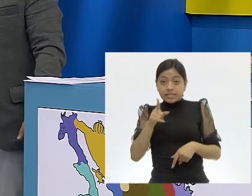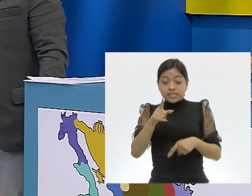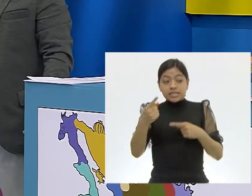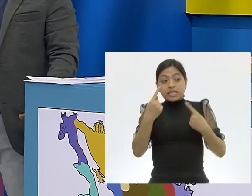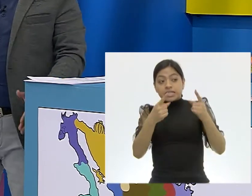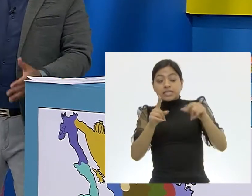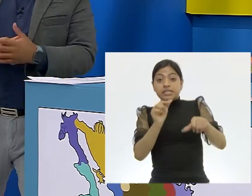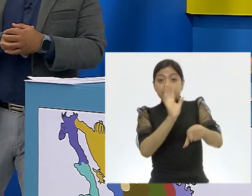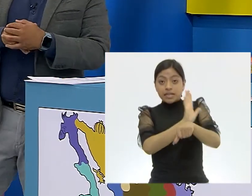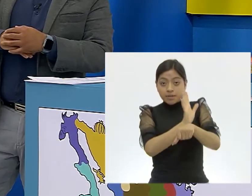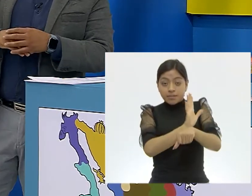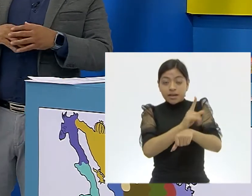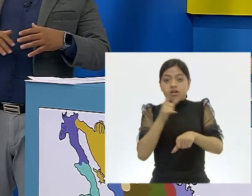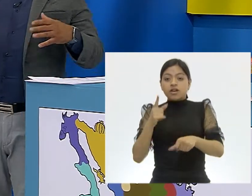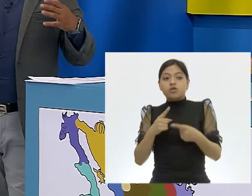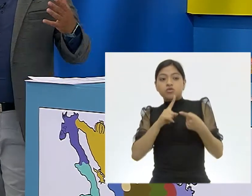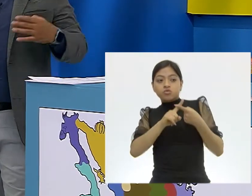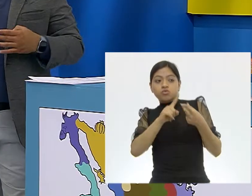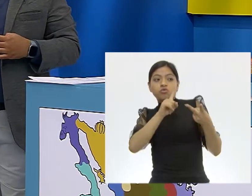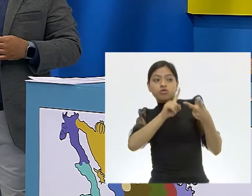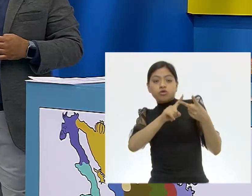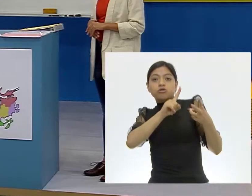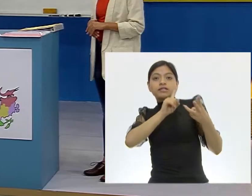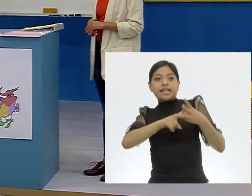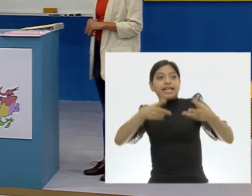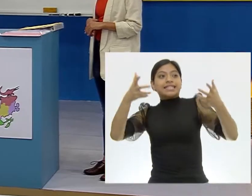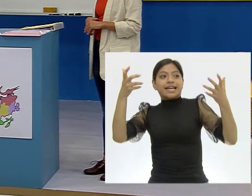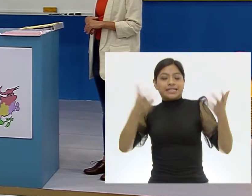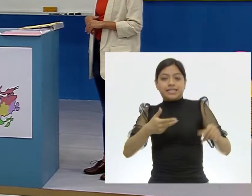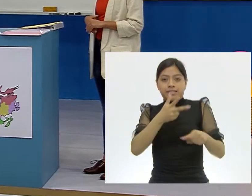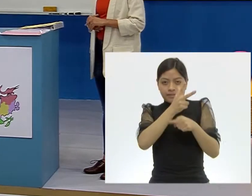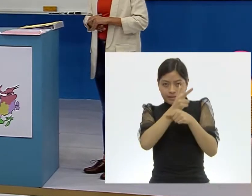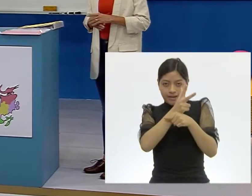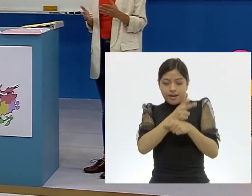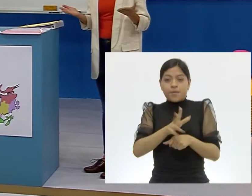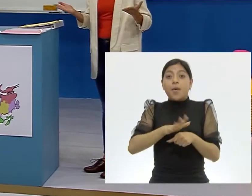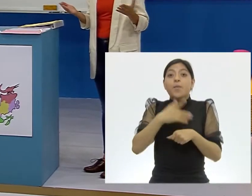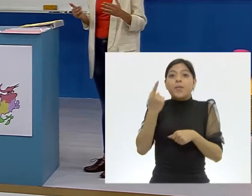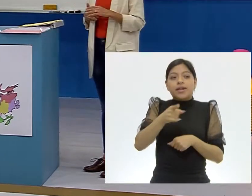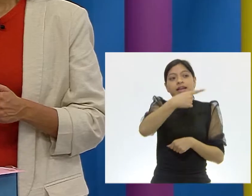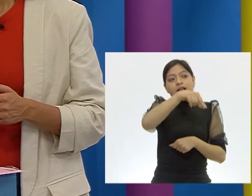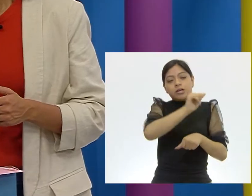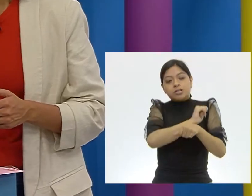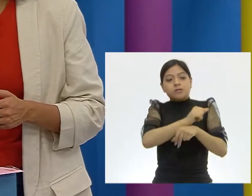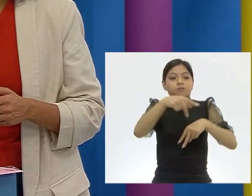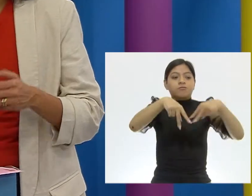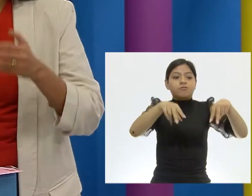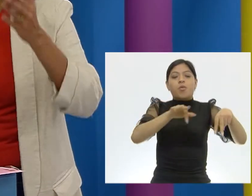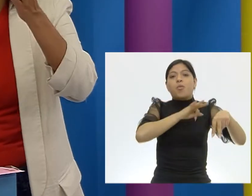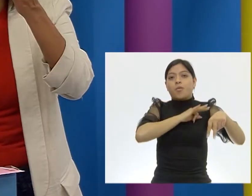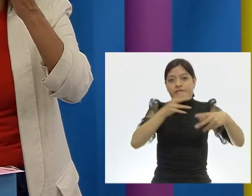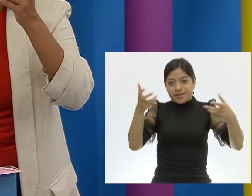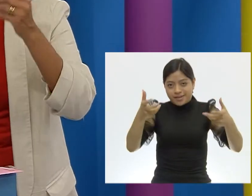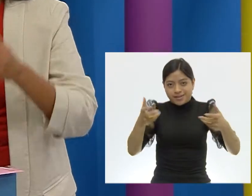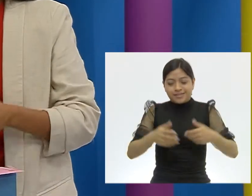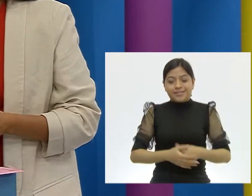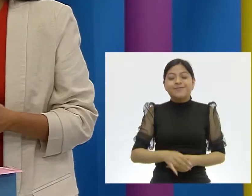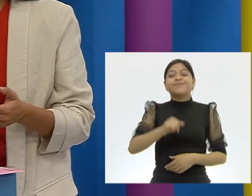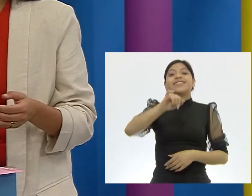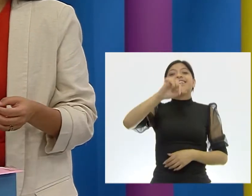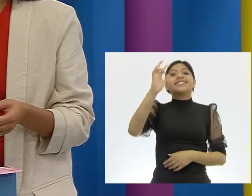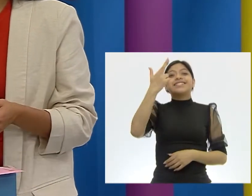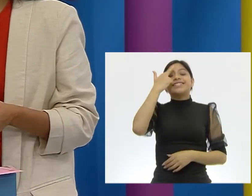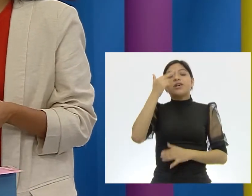1, acción. ¿Por qué? Porque es donde empieza precisamente la intervención de los actores. Ah, claro. Recuerdo